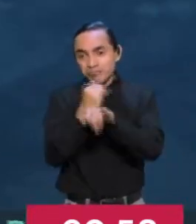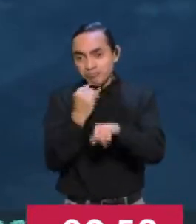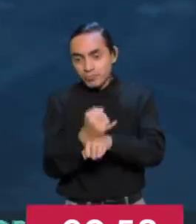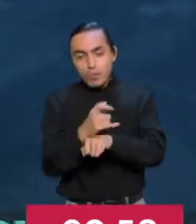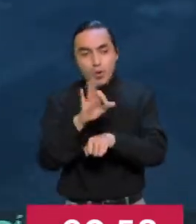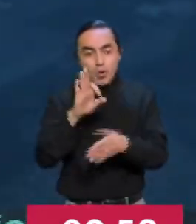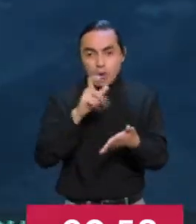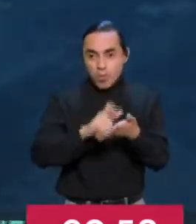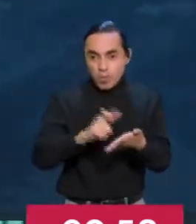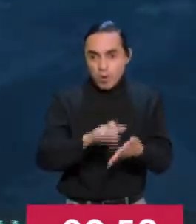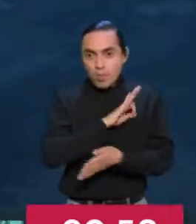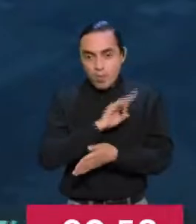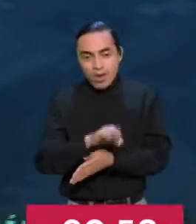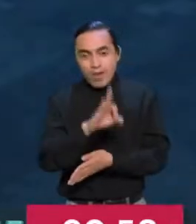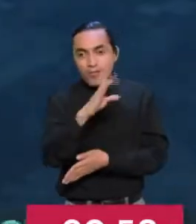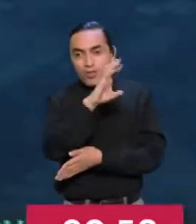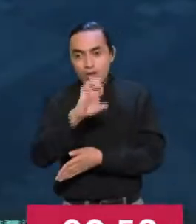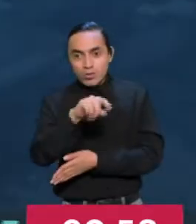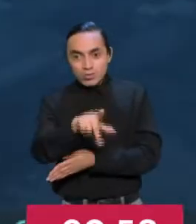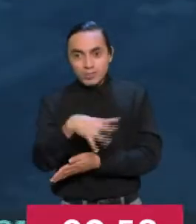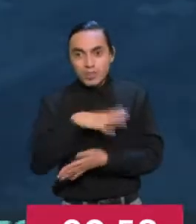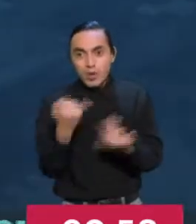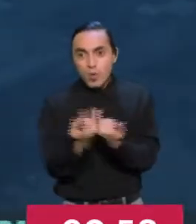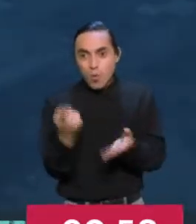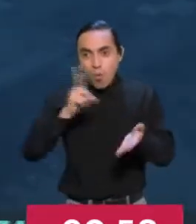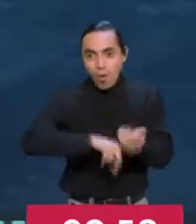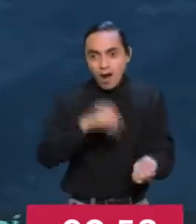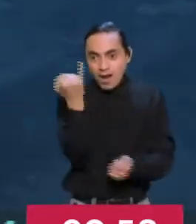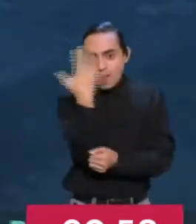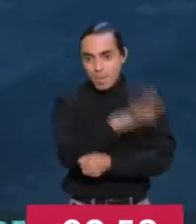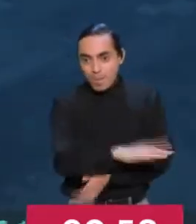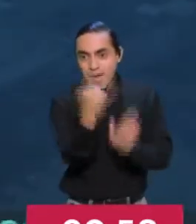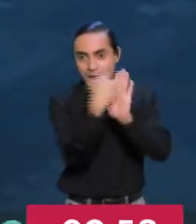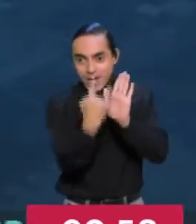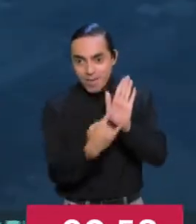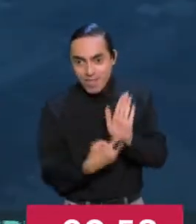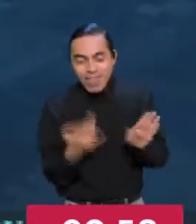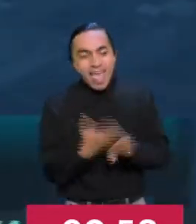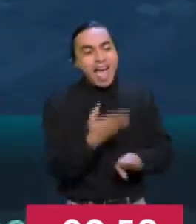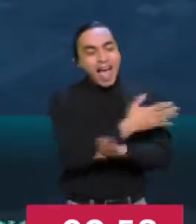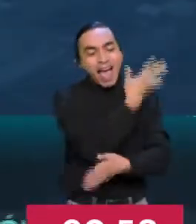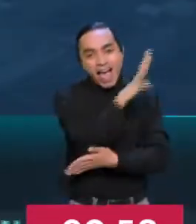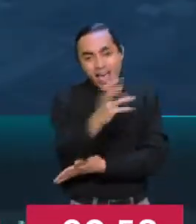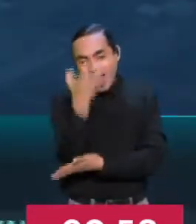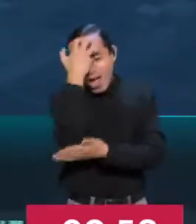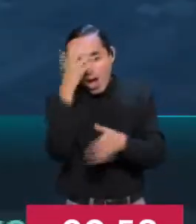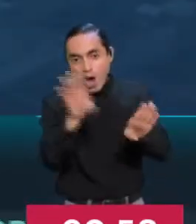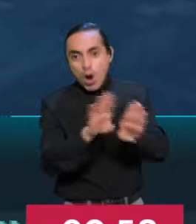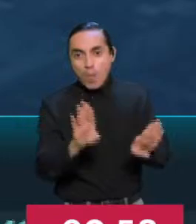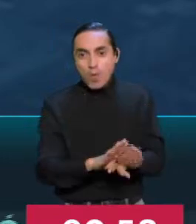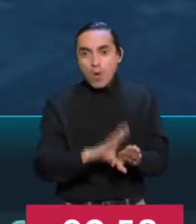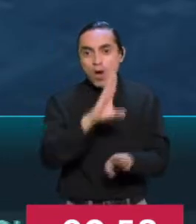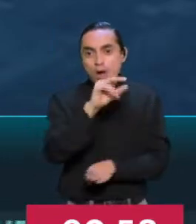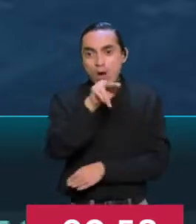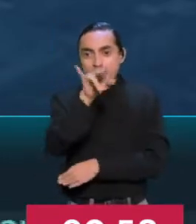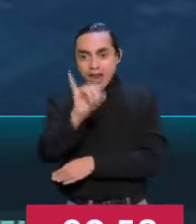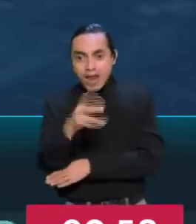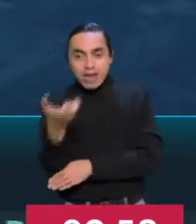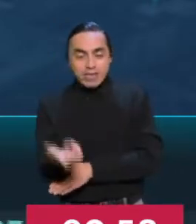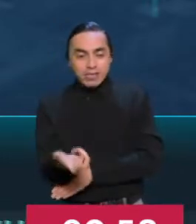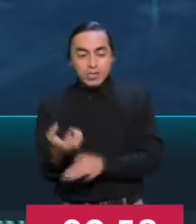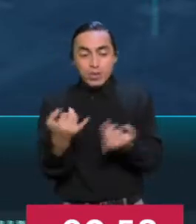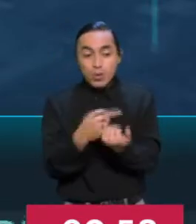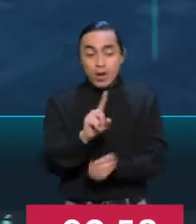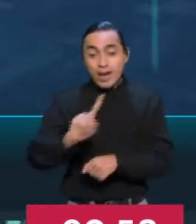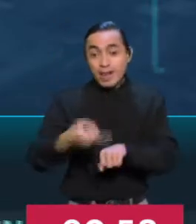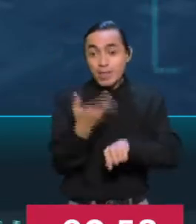la primerita del Fondo de Cultura incluso trae fotografías antiguas de cómo era Chapultepec, ¿no? De cómo era Bucareli, por ejemplo. Entonces es